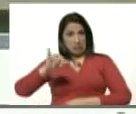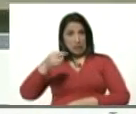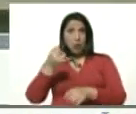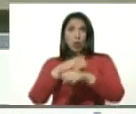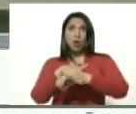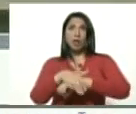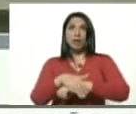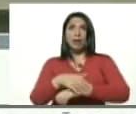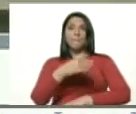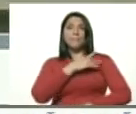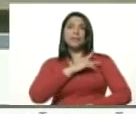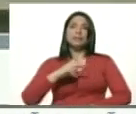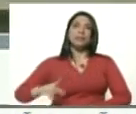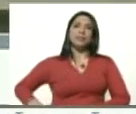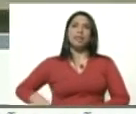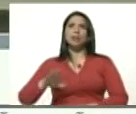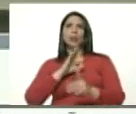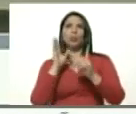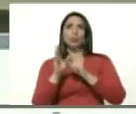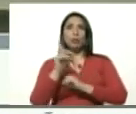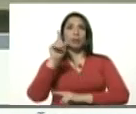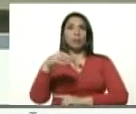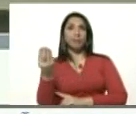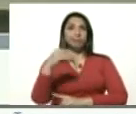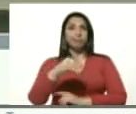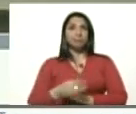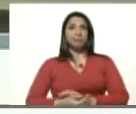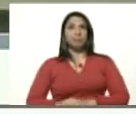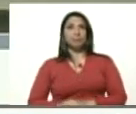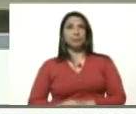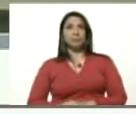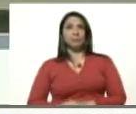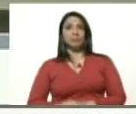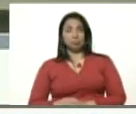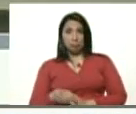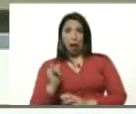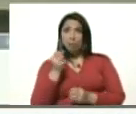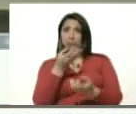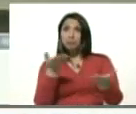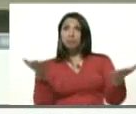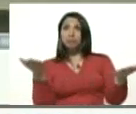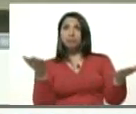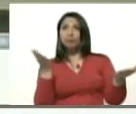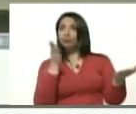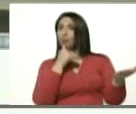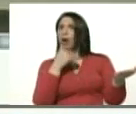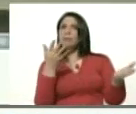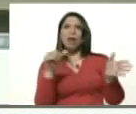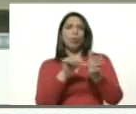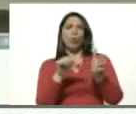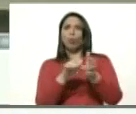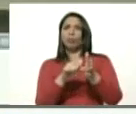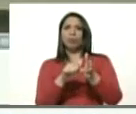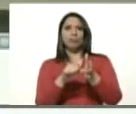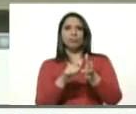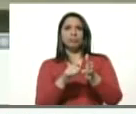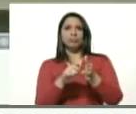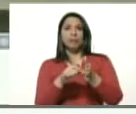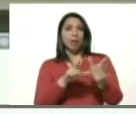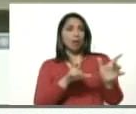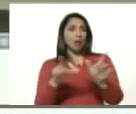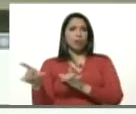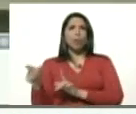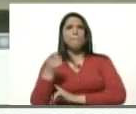eres vicepresidente de Cultura, además. Ahí está. No hay para dónde coger. Está listo. Es